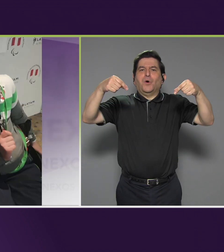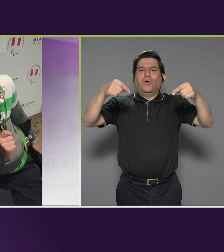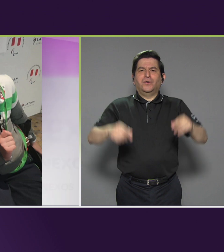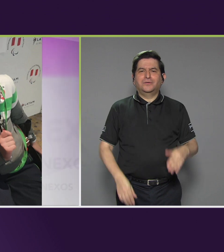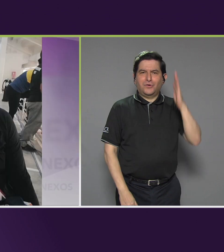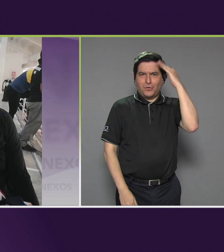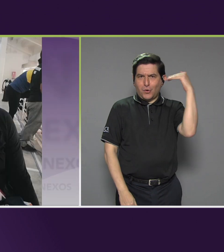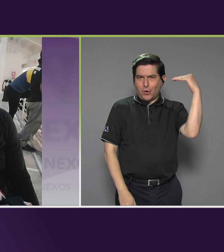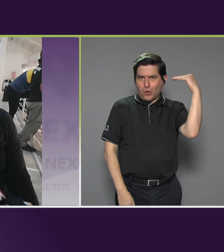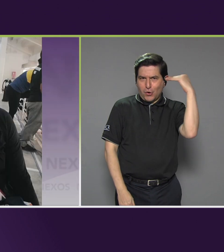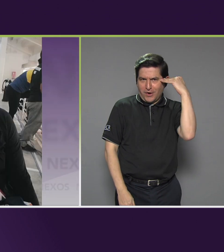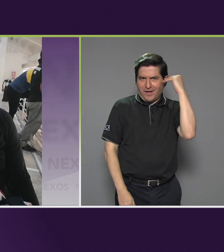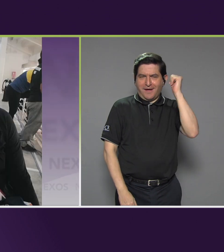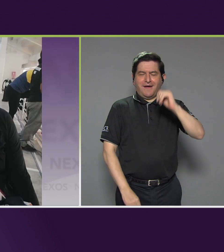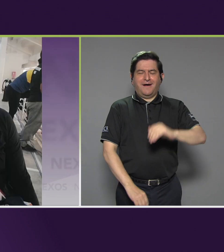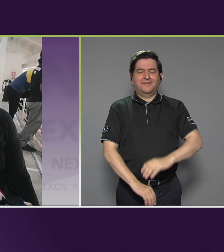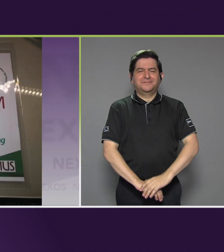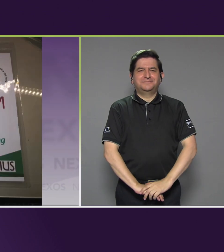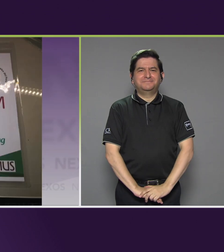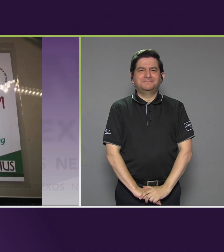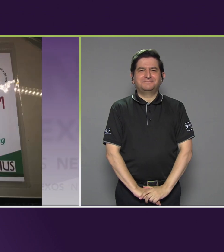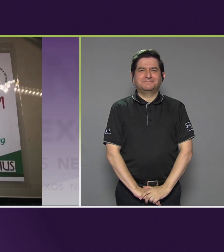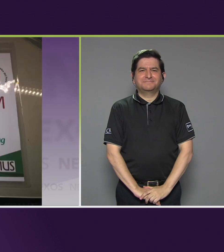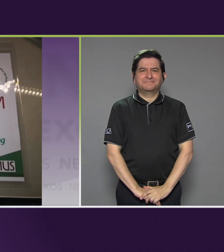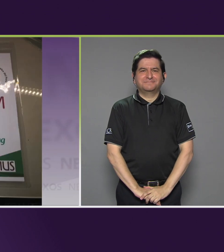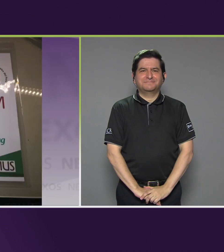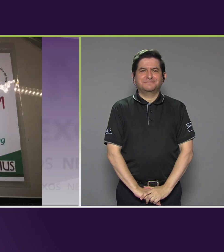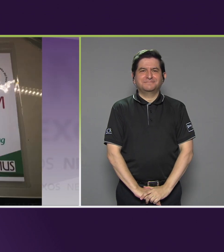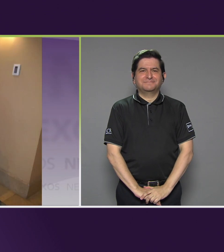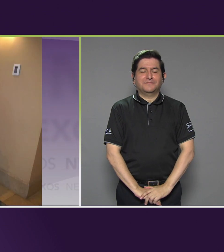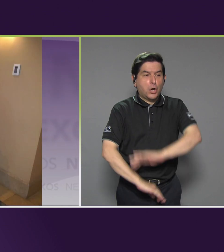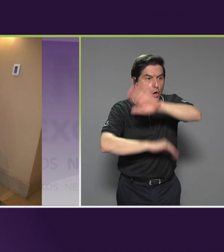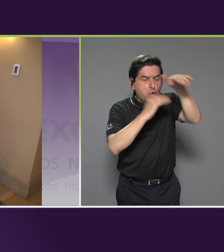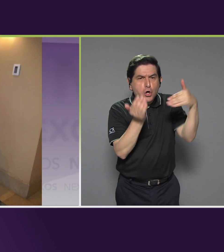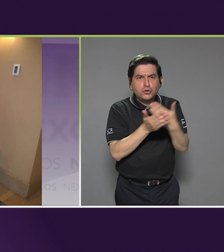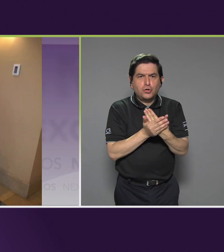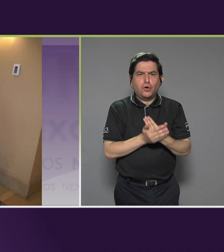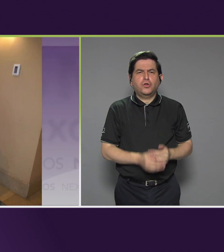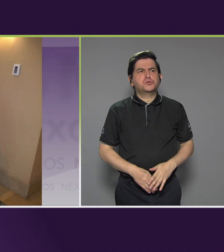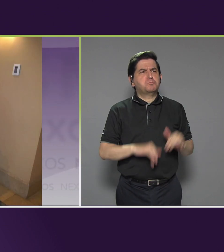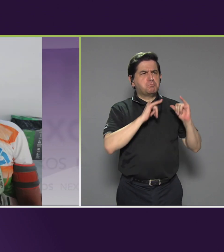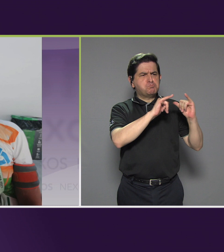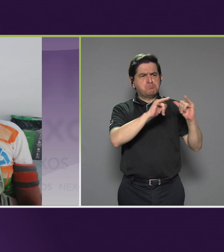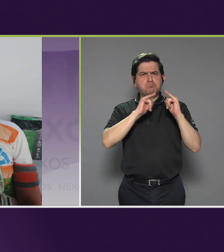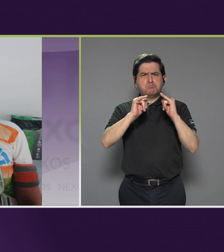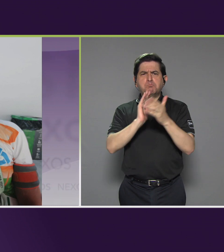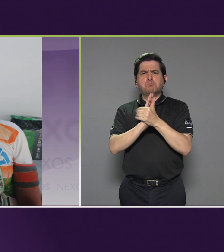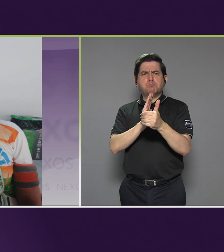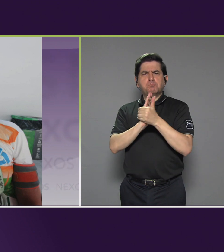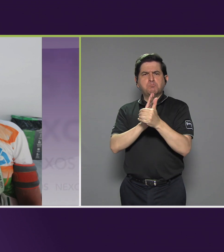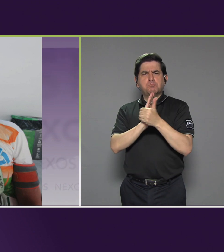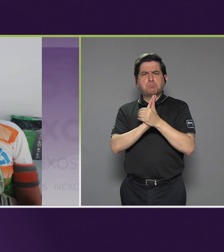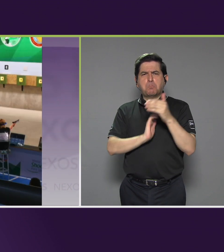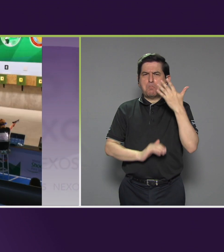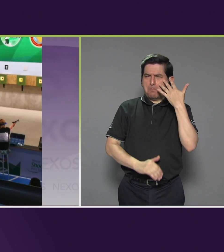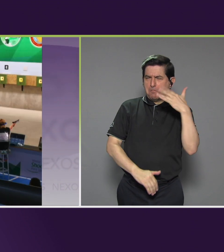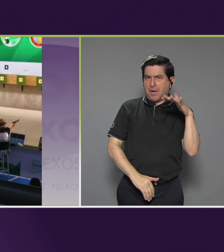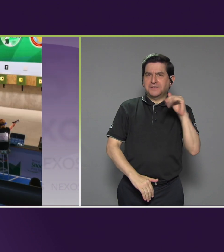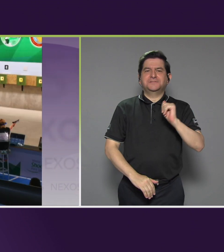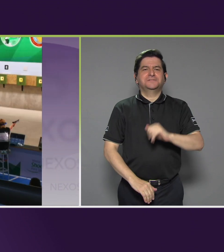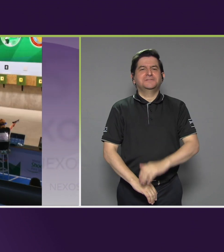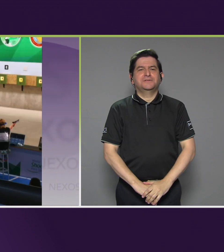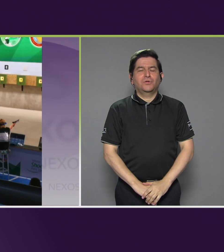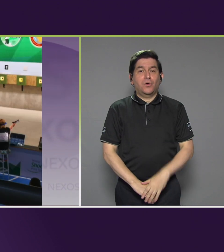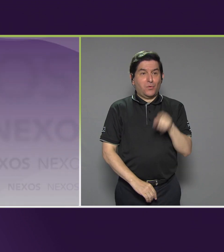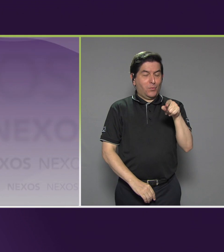Japón, de Corea, y todos estábamos en una capacidad muy parecida, entonces